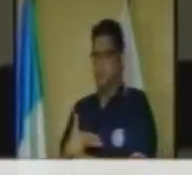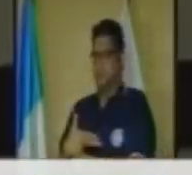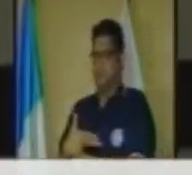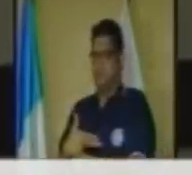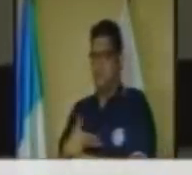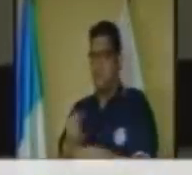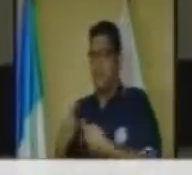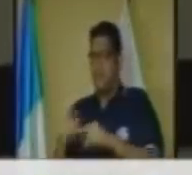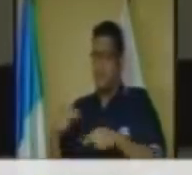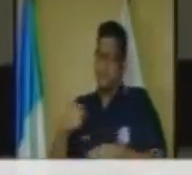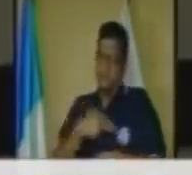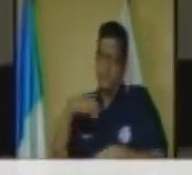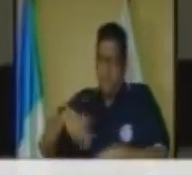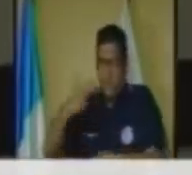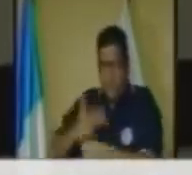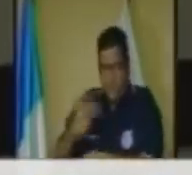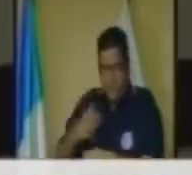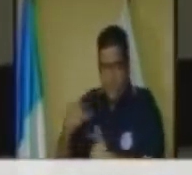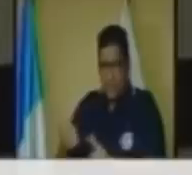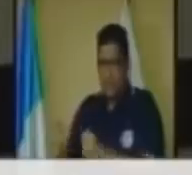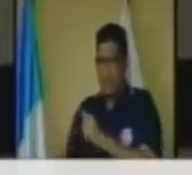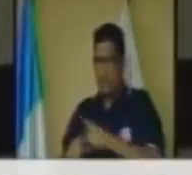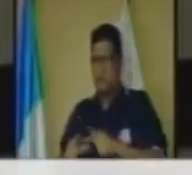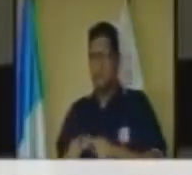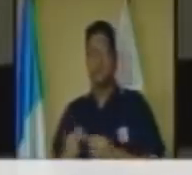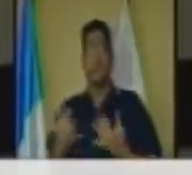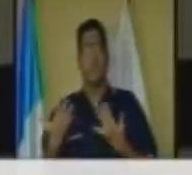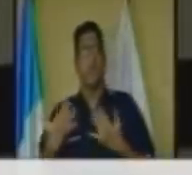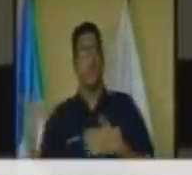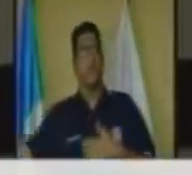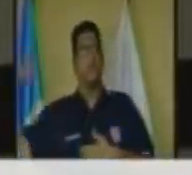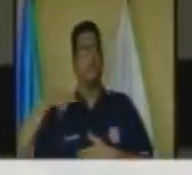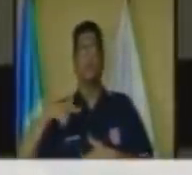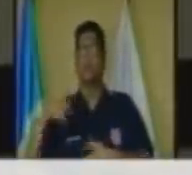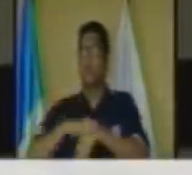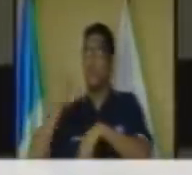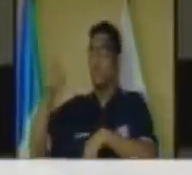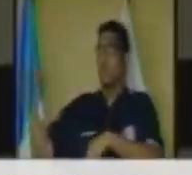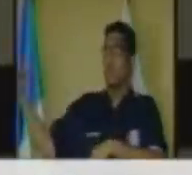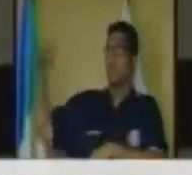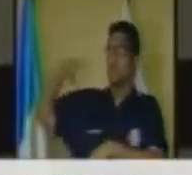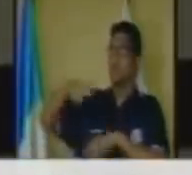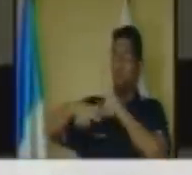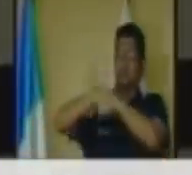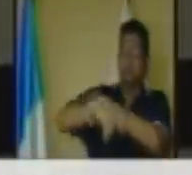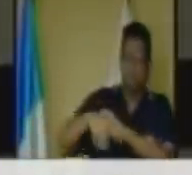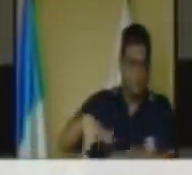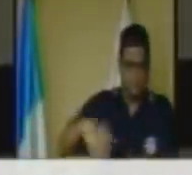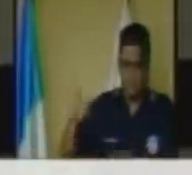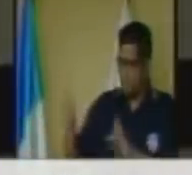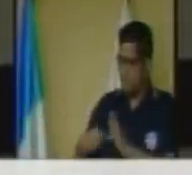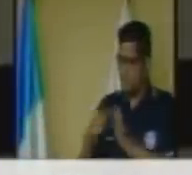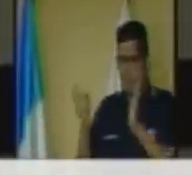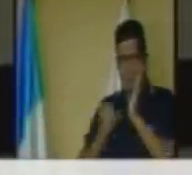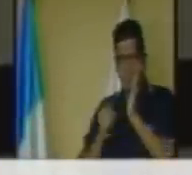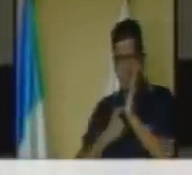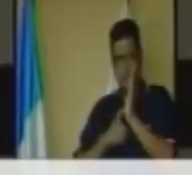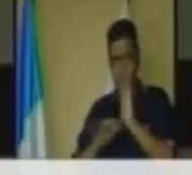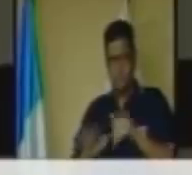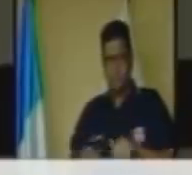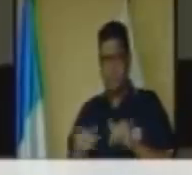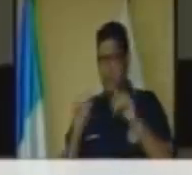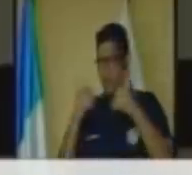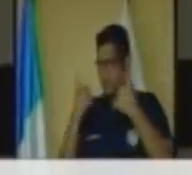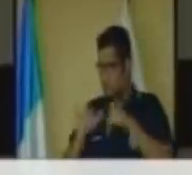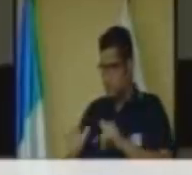estábamos esperando conjunto con el Ministerio de Salud y es ahí entonces donde ya empieza el protocolo de